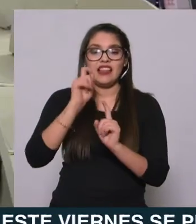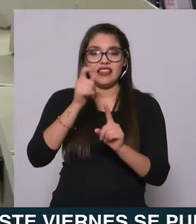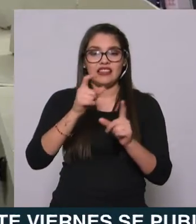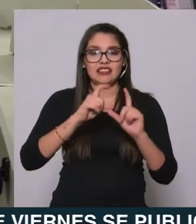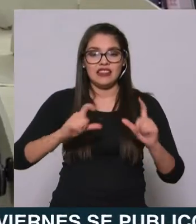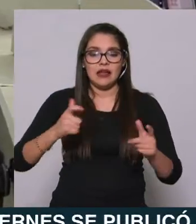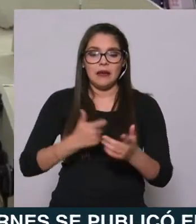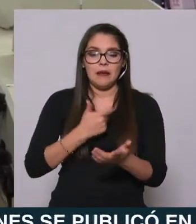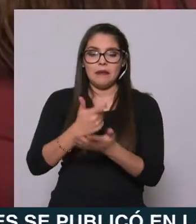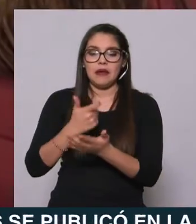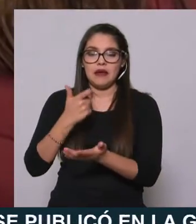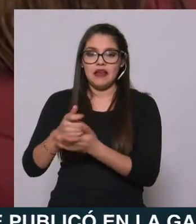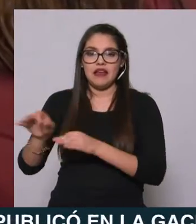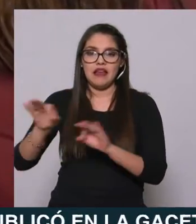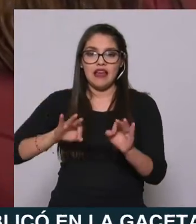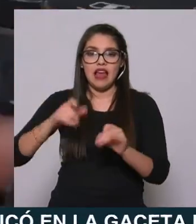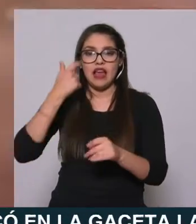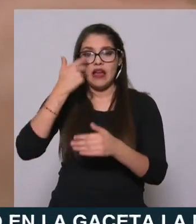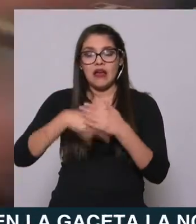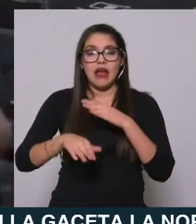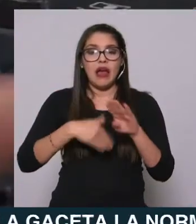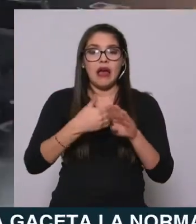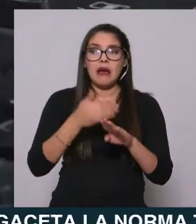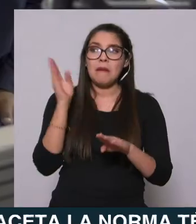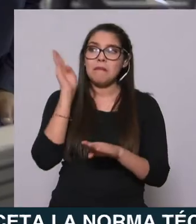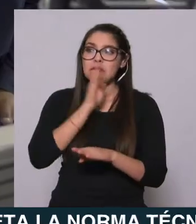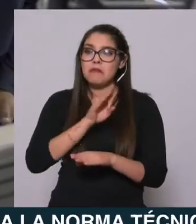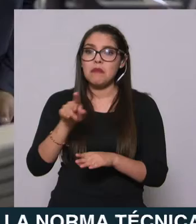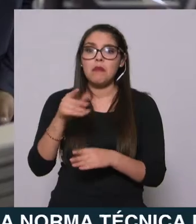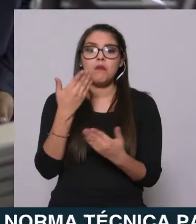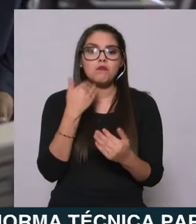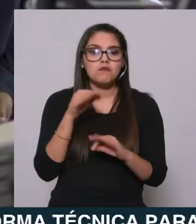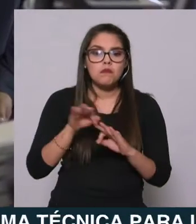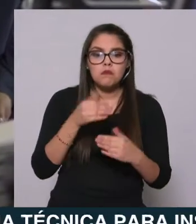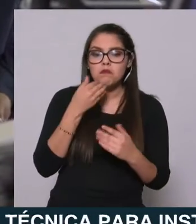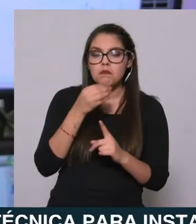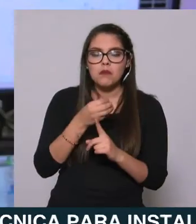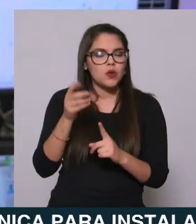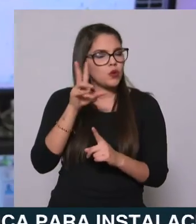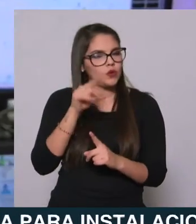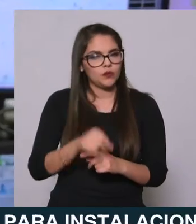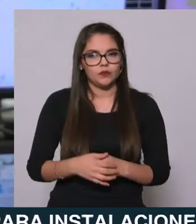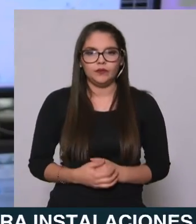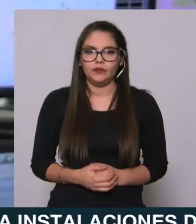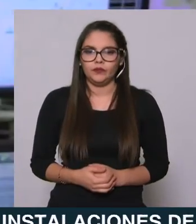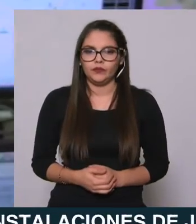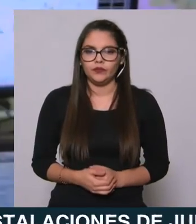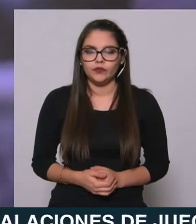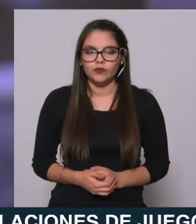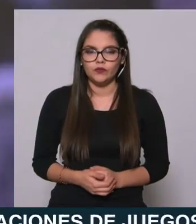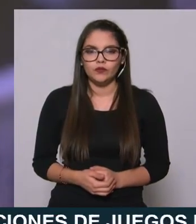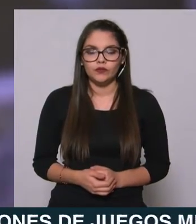pago de trabajadores sin perjudicar la operación de las instituciones. Imágenes: